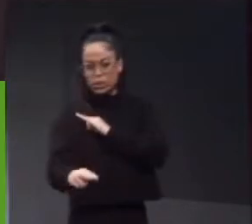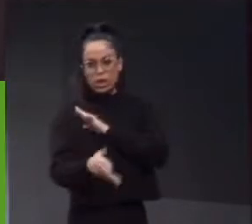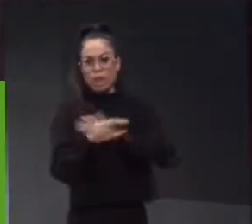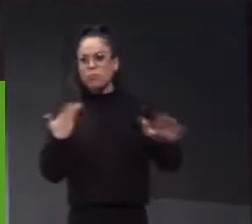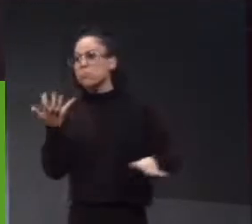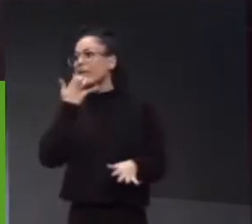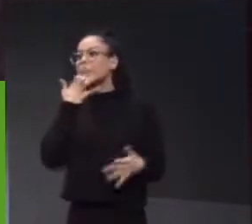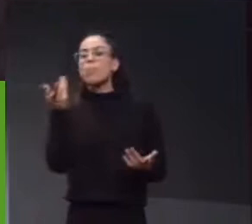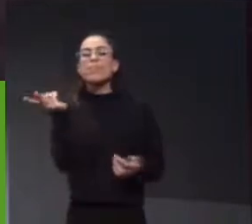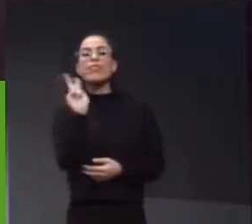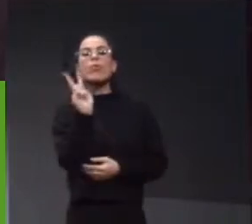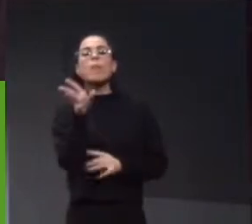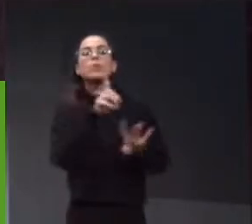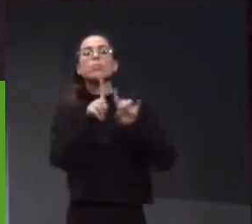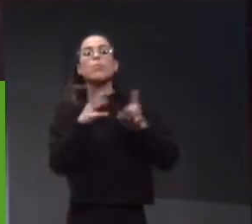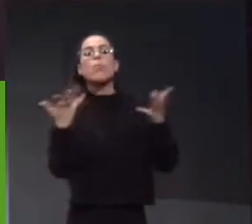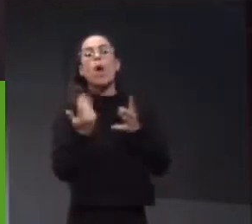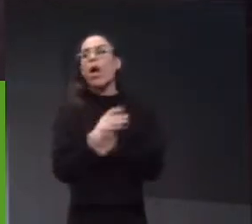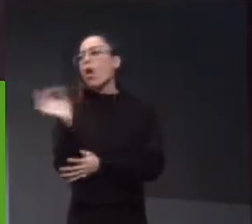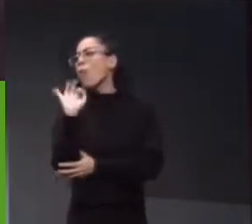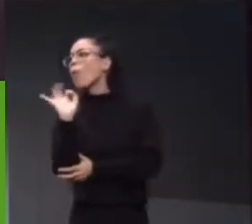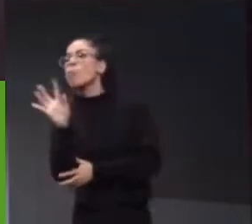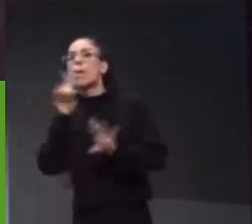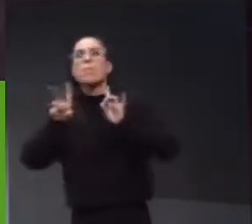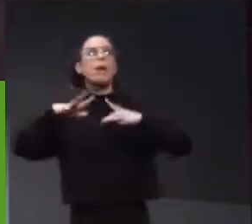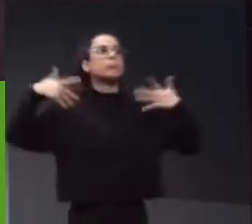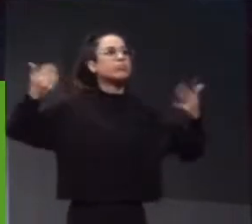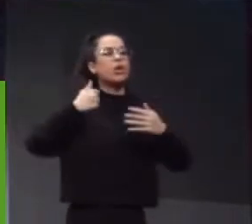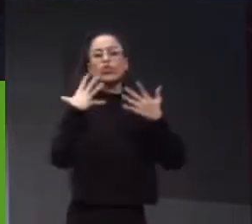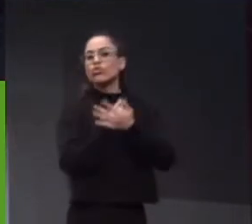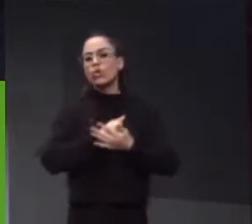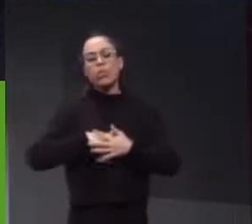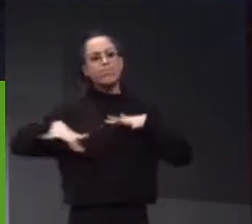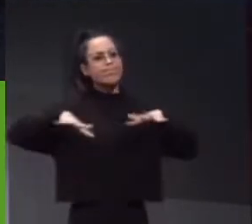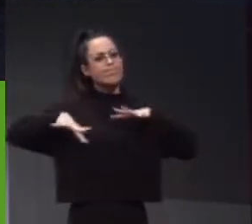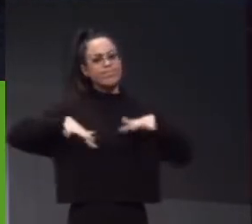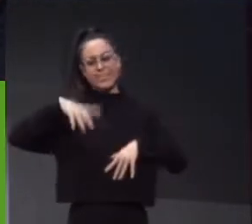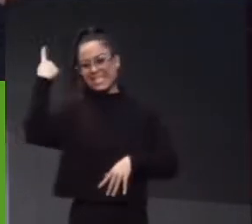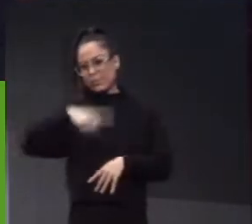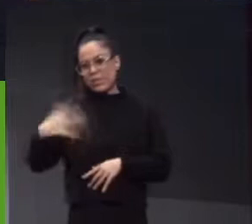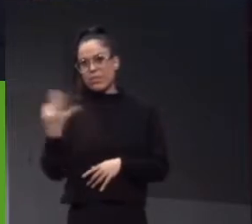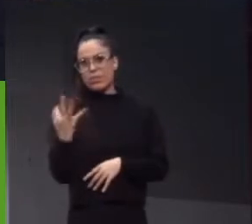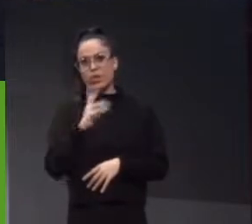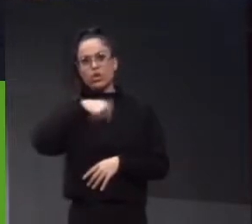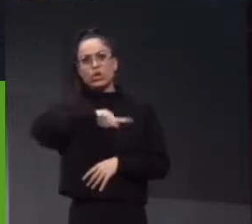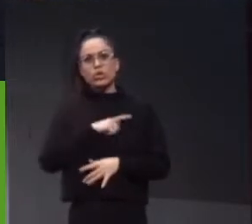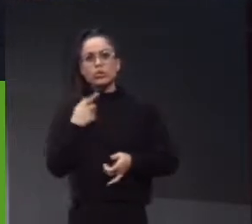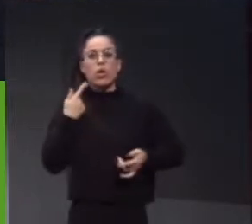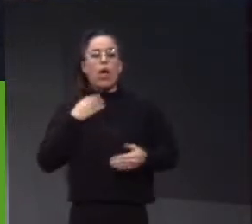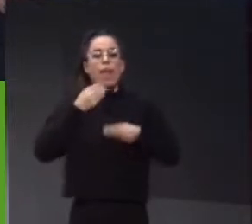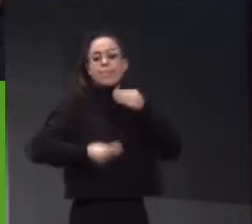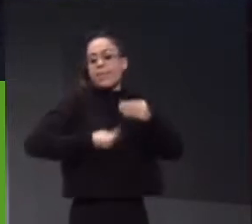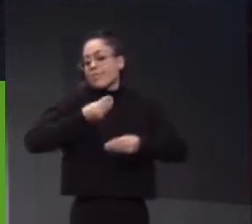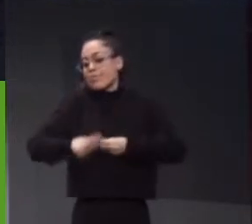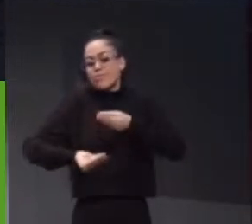realmente por ejemplo o qué pasa con esto con lo otro y tener pero pero bueno vamos haciendo lo que podemos al fin y al cabo